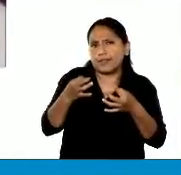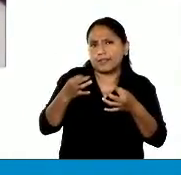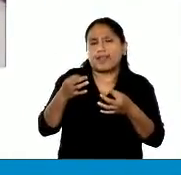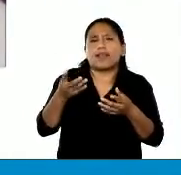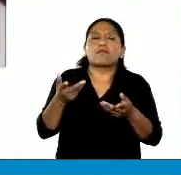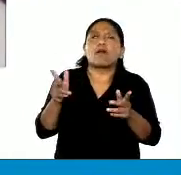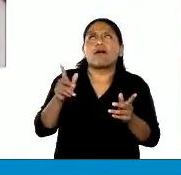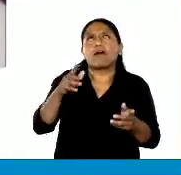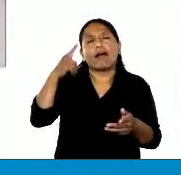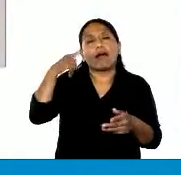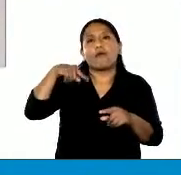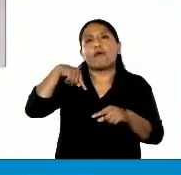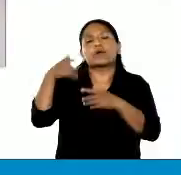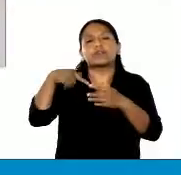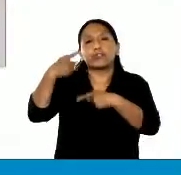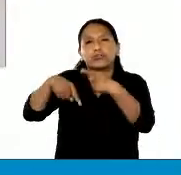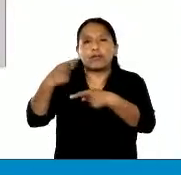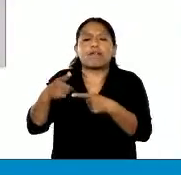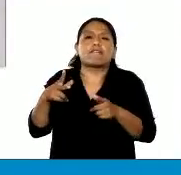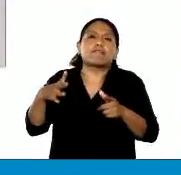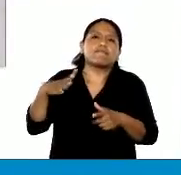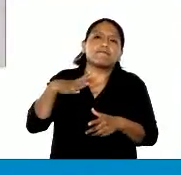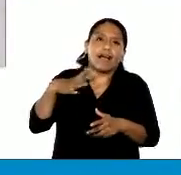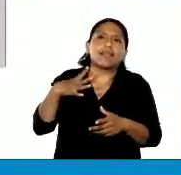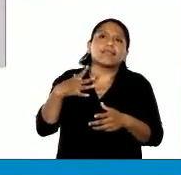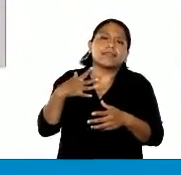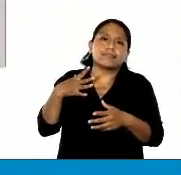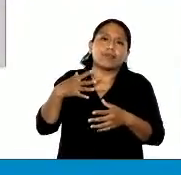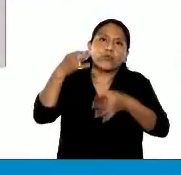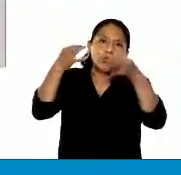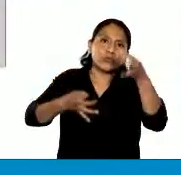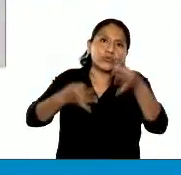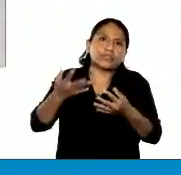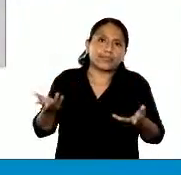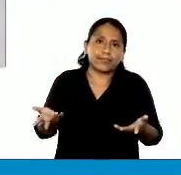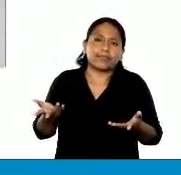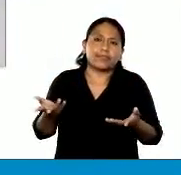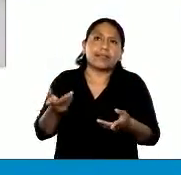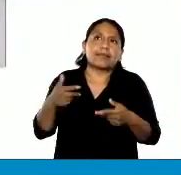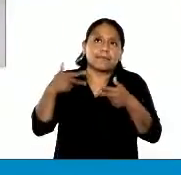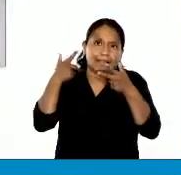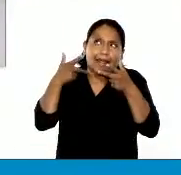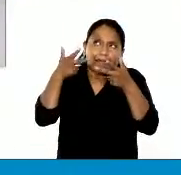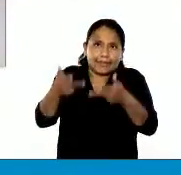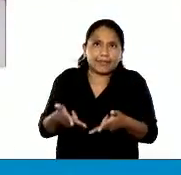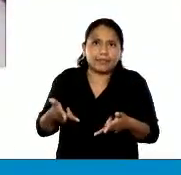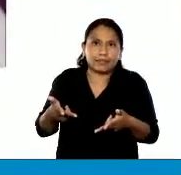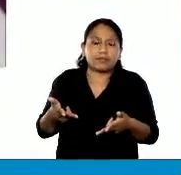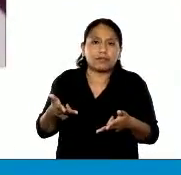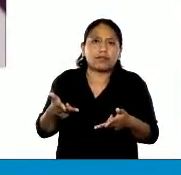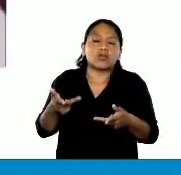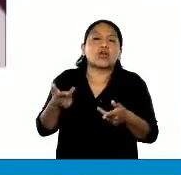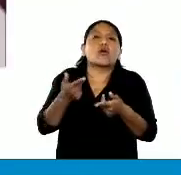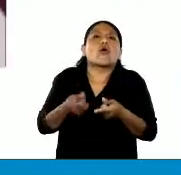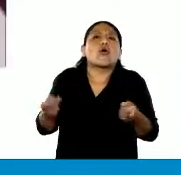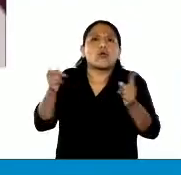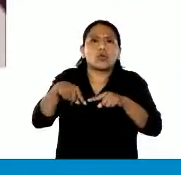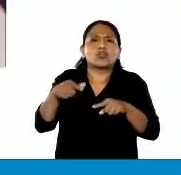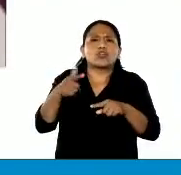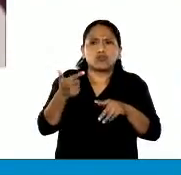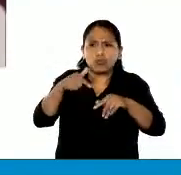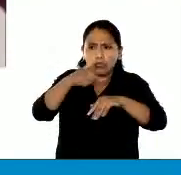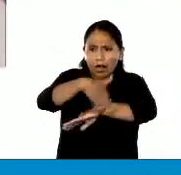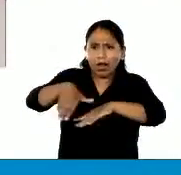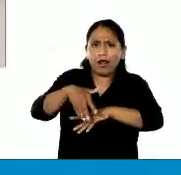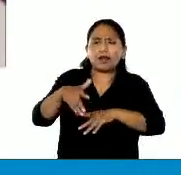página cuando todavía continúa la impunidad. Ayer, también hay que decirlo, hay que destacarlo, nuevamente estuvimos en las calles de todo